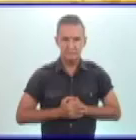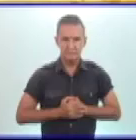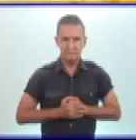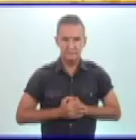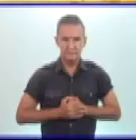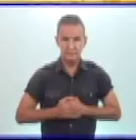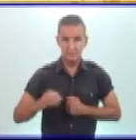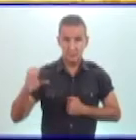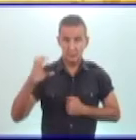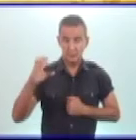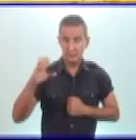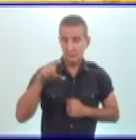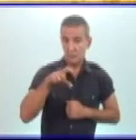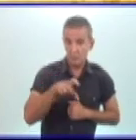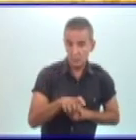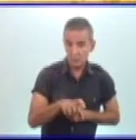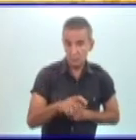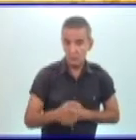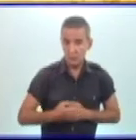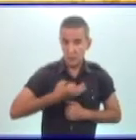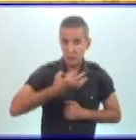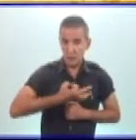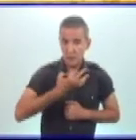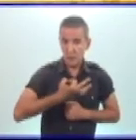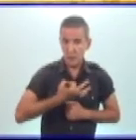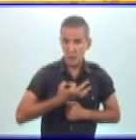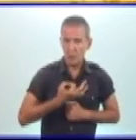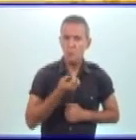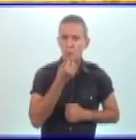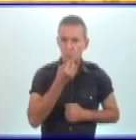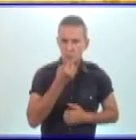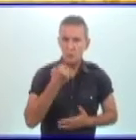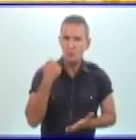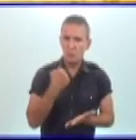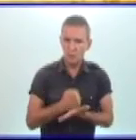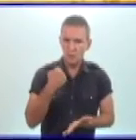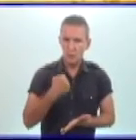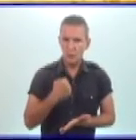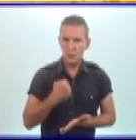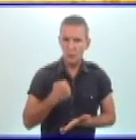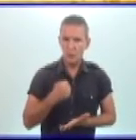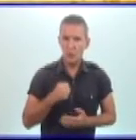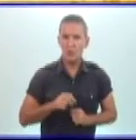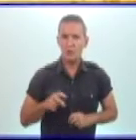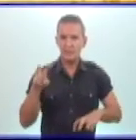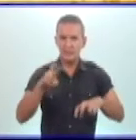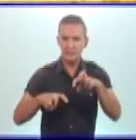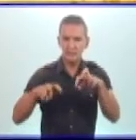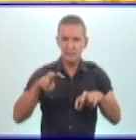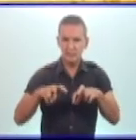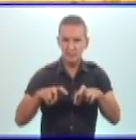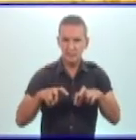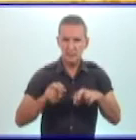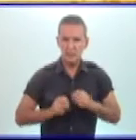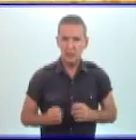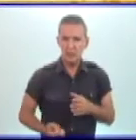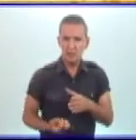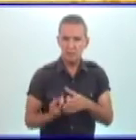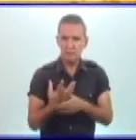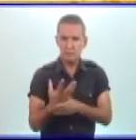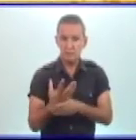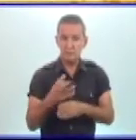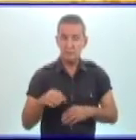inciso C y último, explica por qué podemos afirmar que el llamado descubrimiento es un momento fundacional del mundo